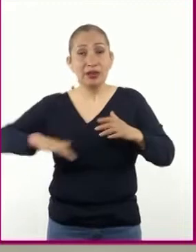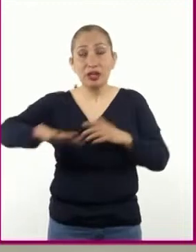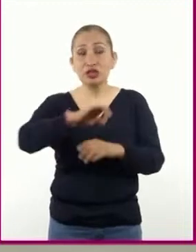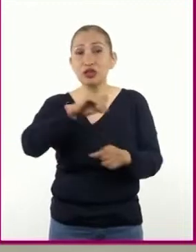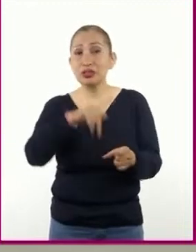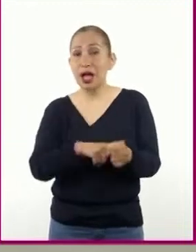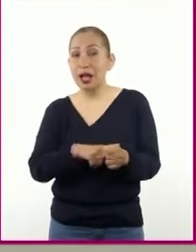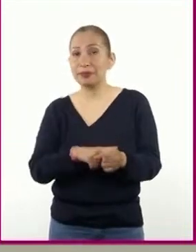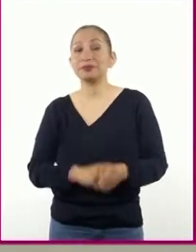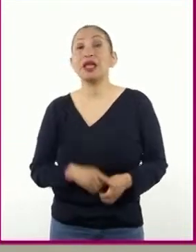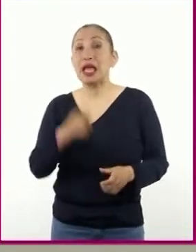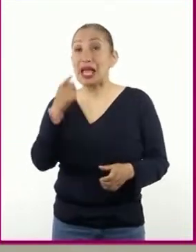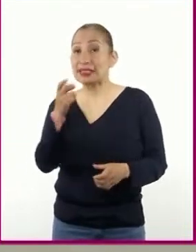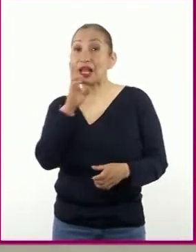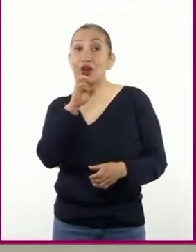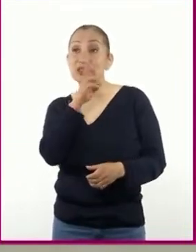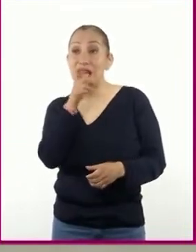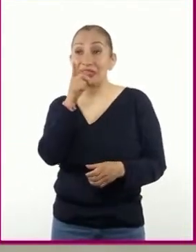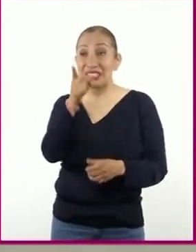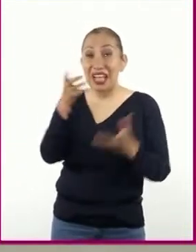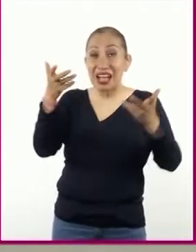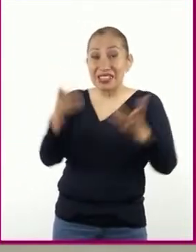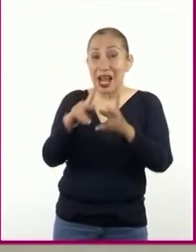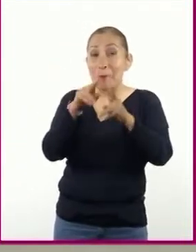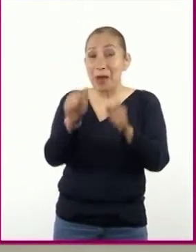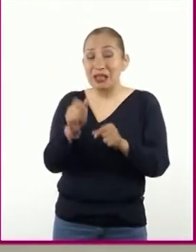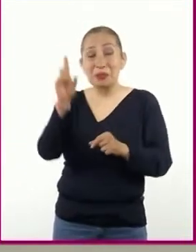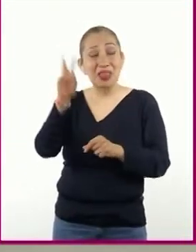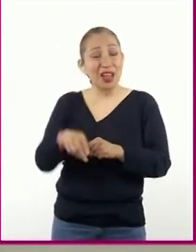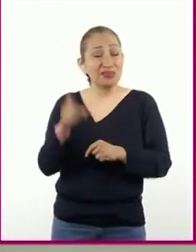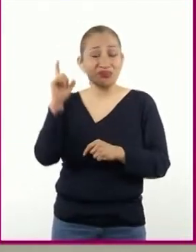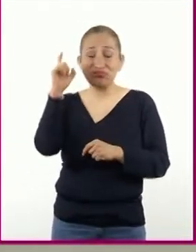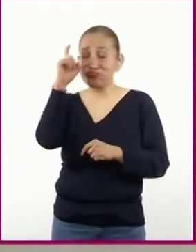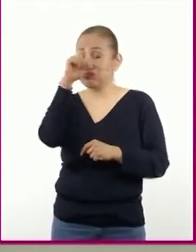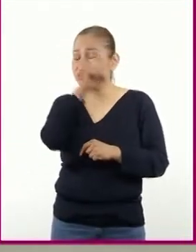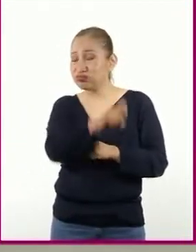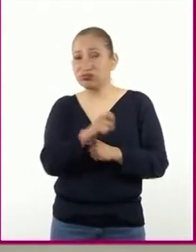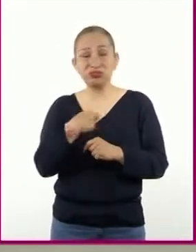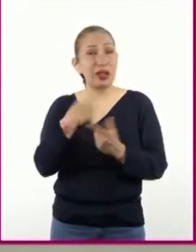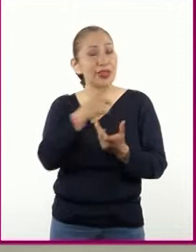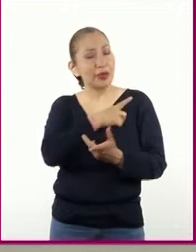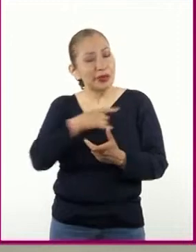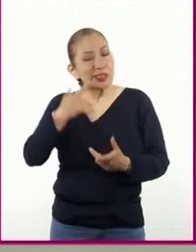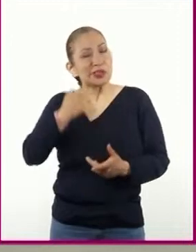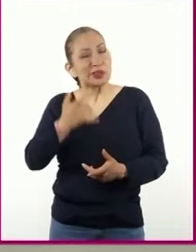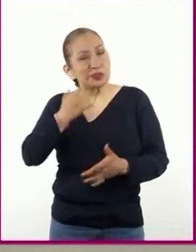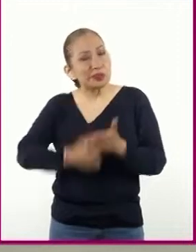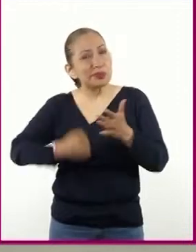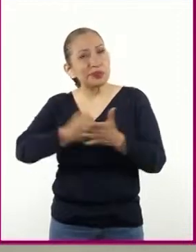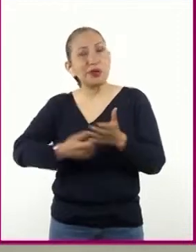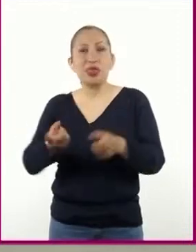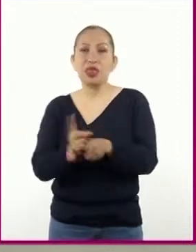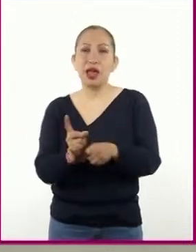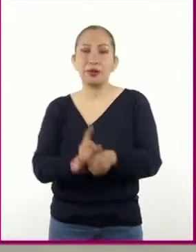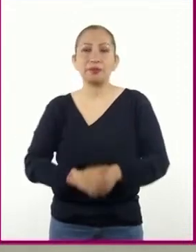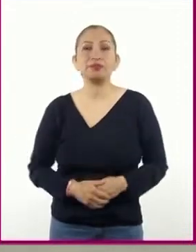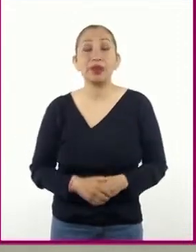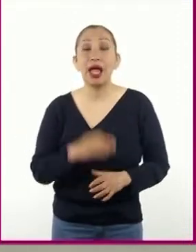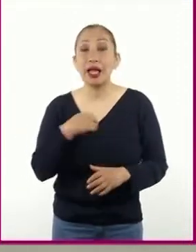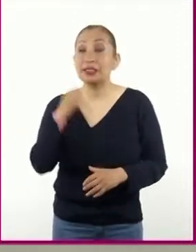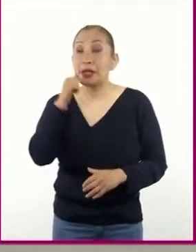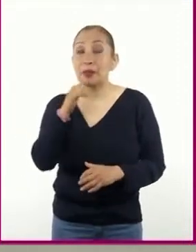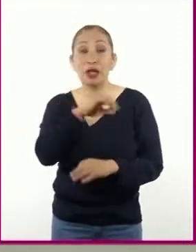Estas noticias confirman que lograr la paz continúa siendo una aspiración por la que debemos luchar todos los días, en todos